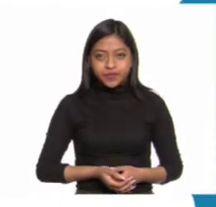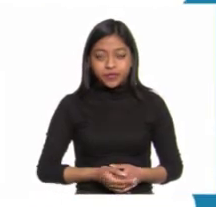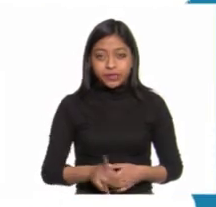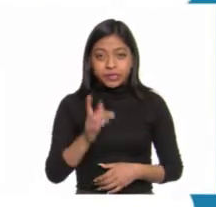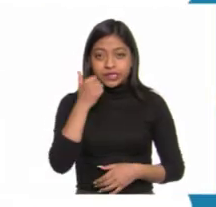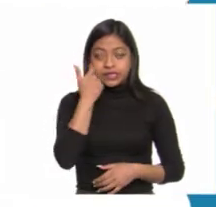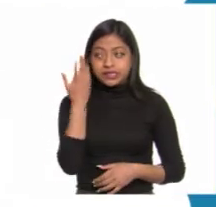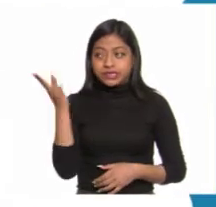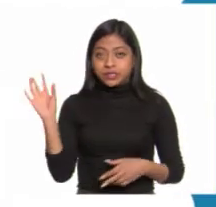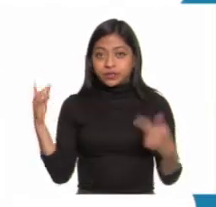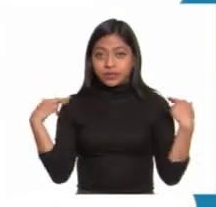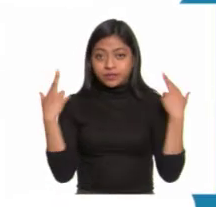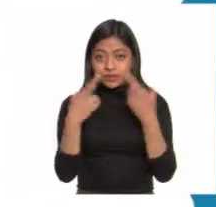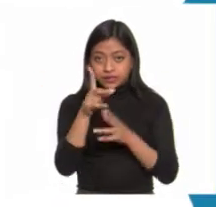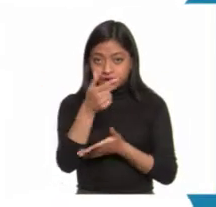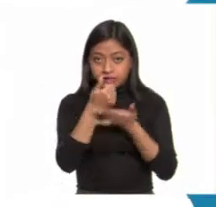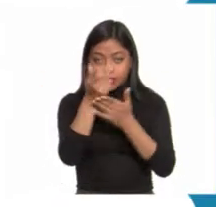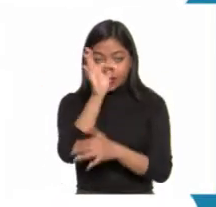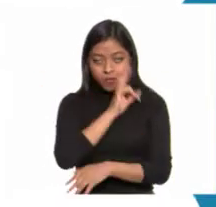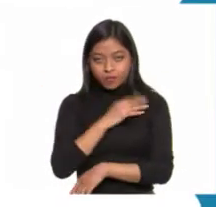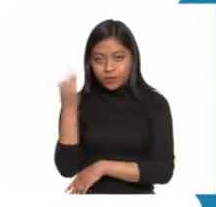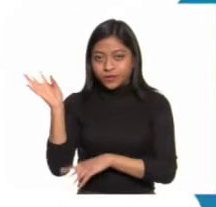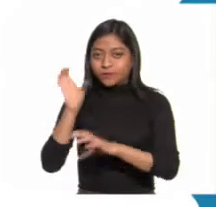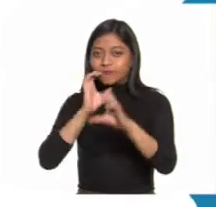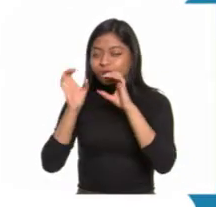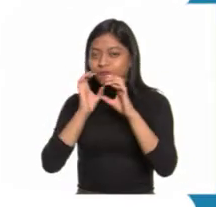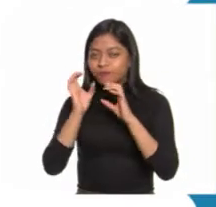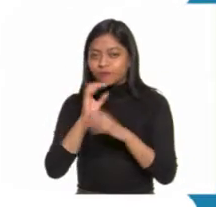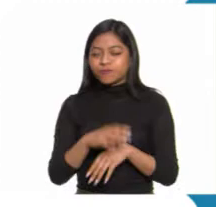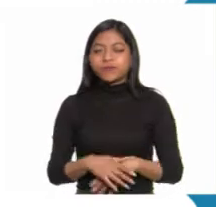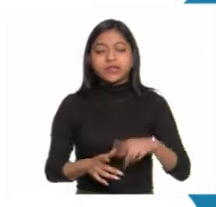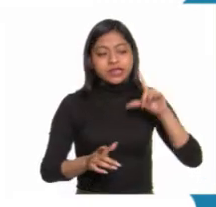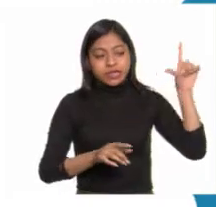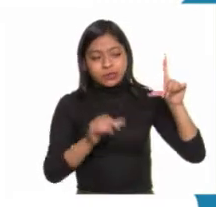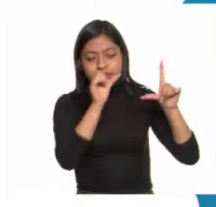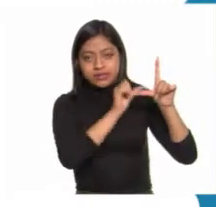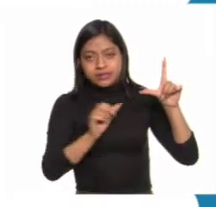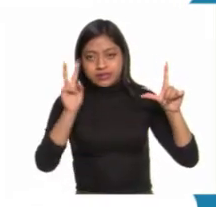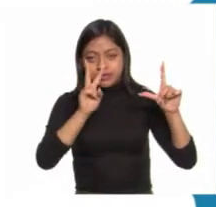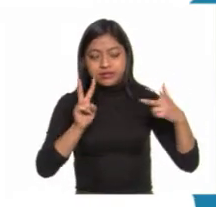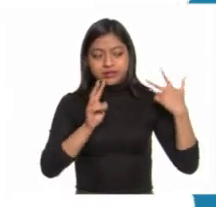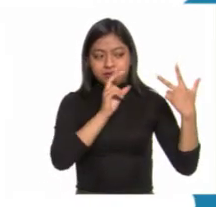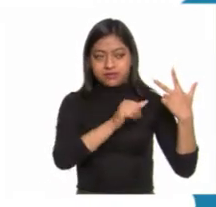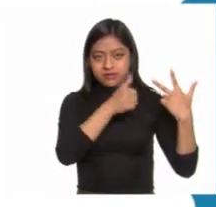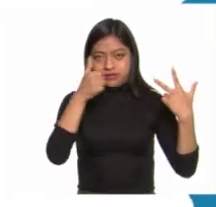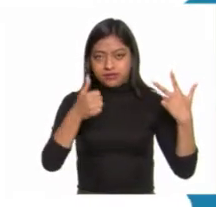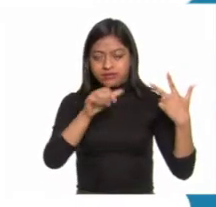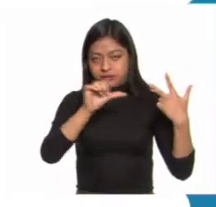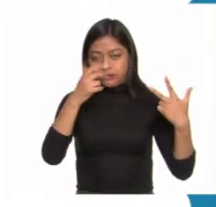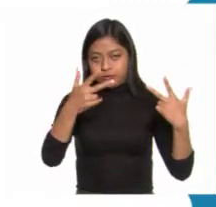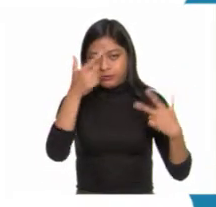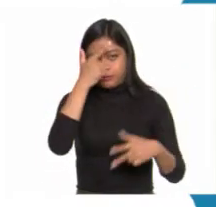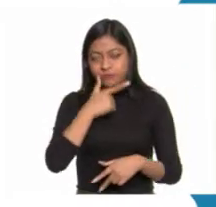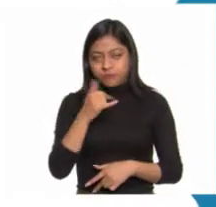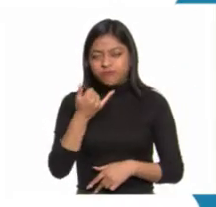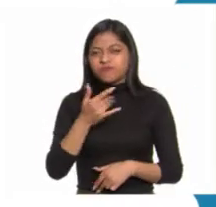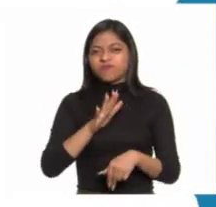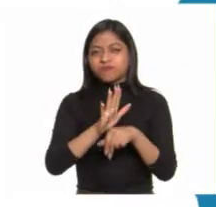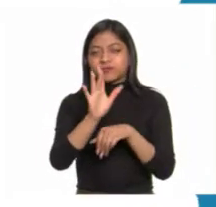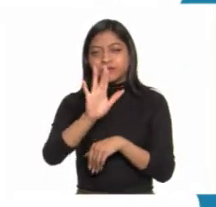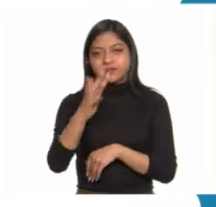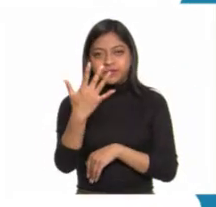Para solicitar apoyo pedagógico, comunícate con maestras y maestros de lunes a viernes de 8 a 20 horas al